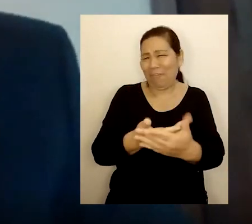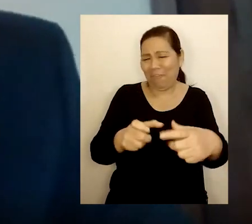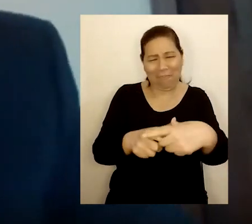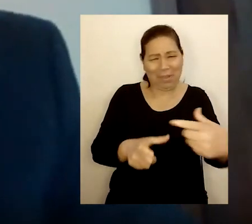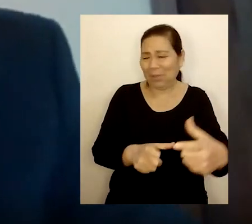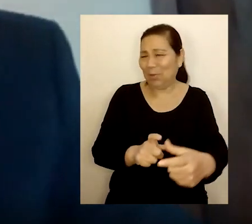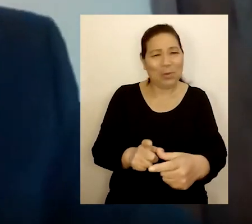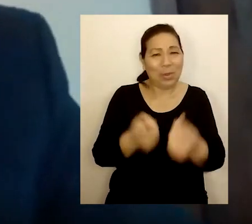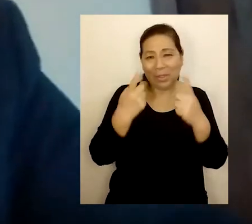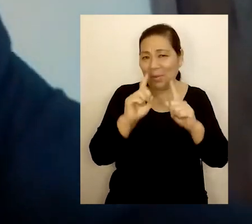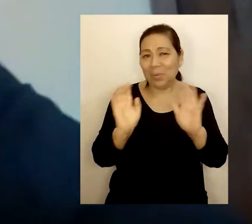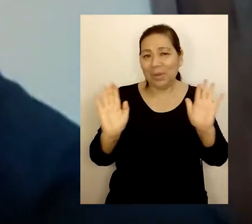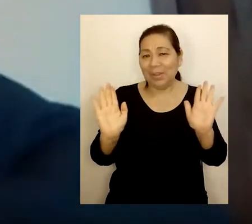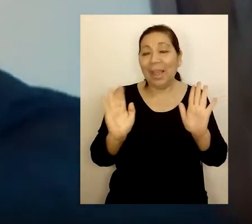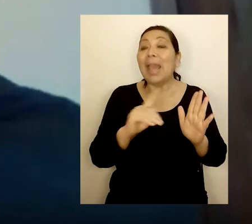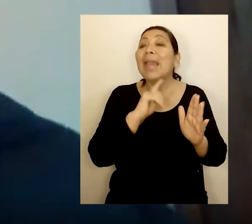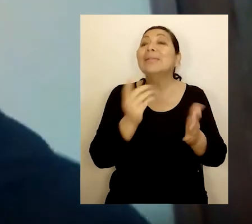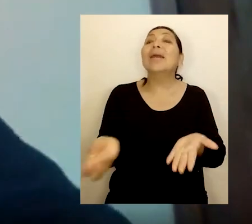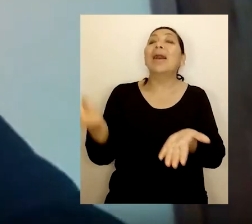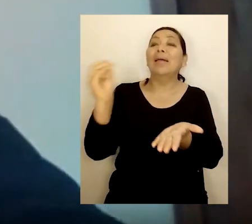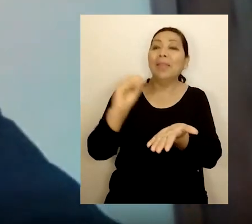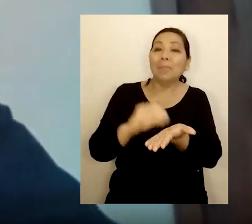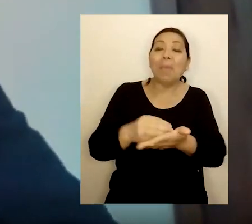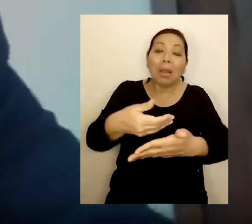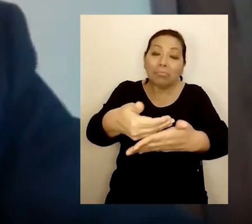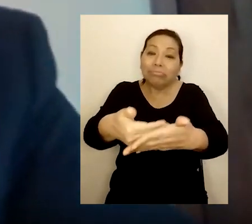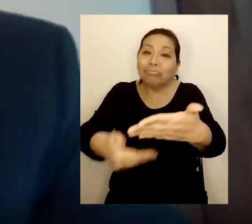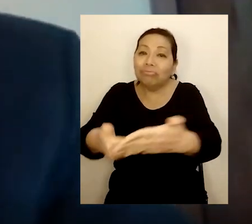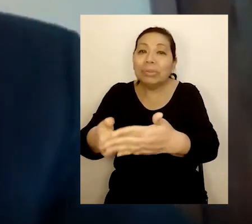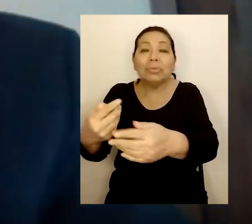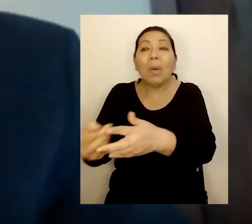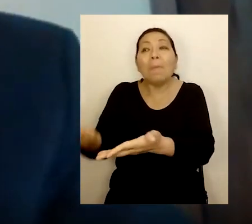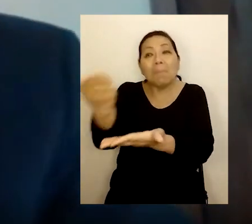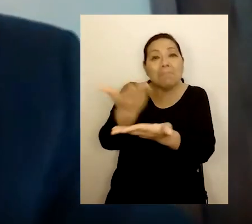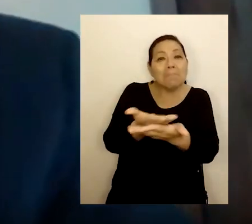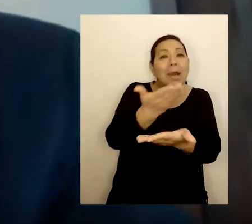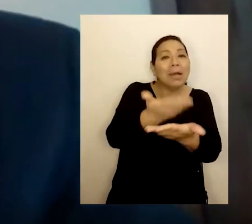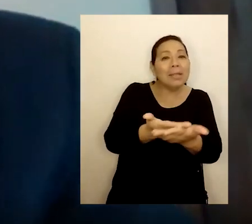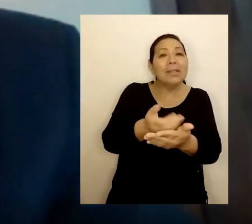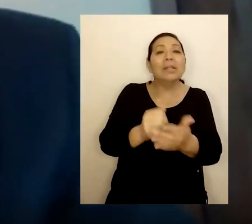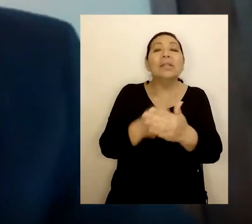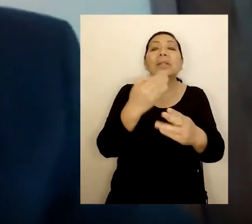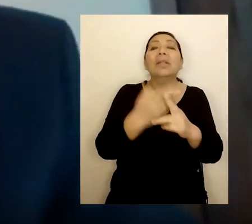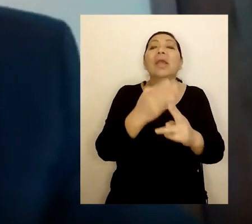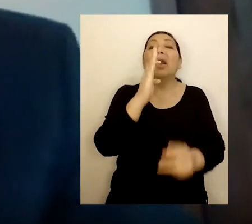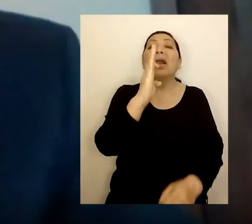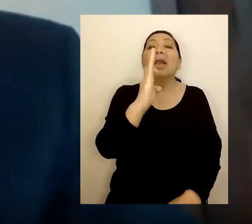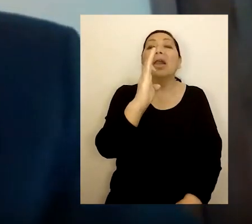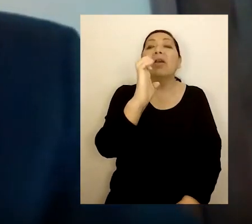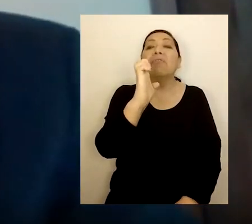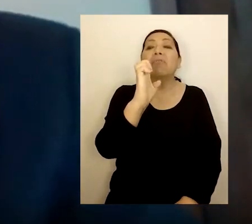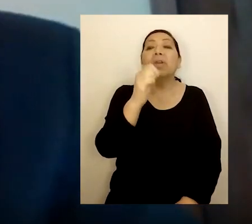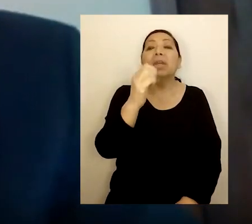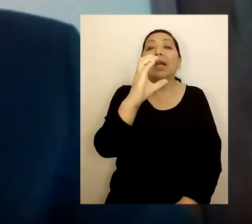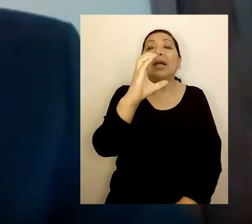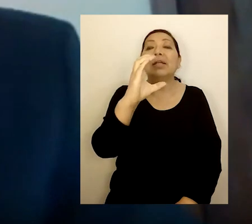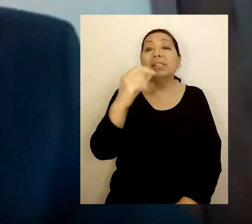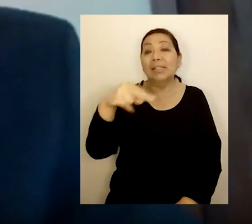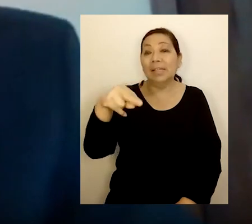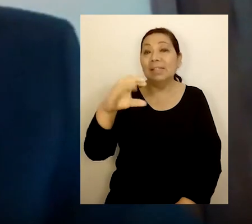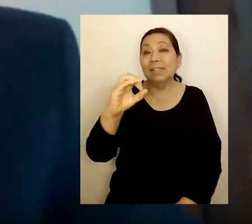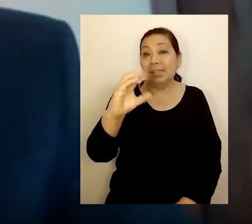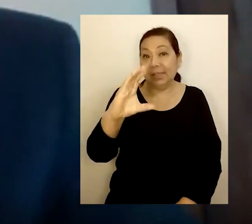factura, doctor, de acuerdo. Es además documentación complementaria que se llama fehaciencia. Y esa